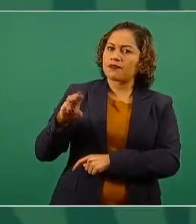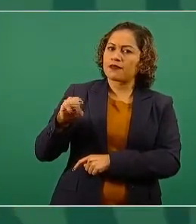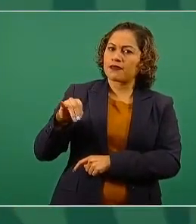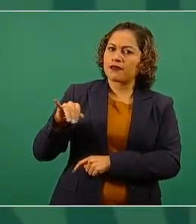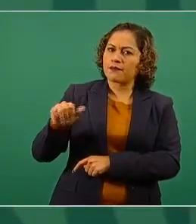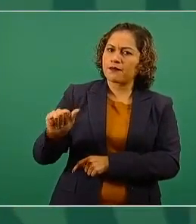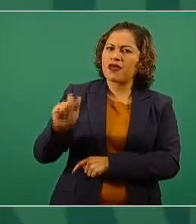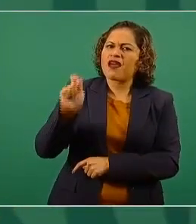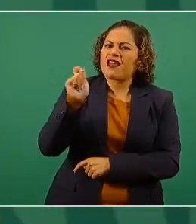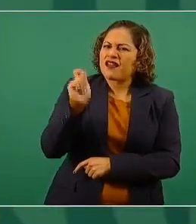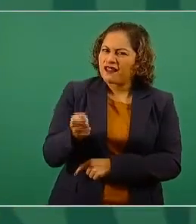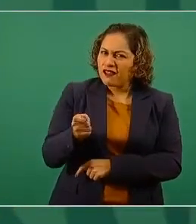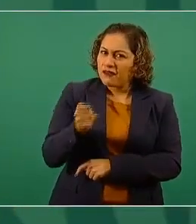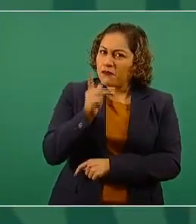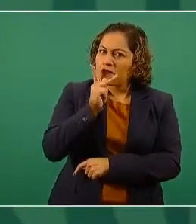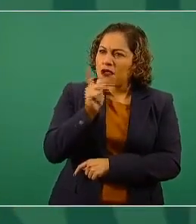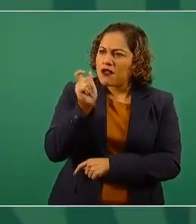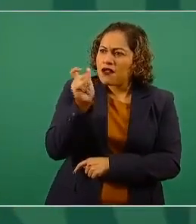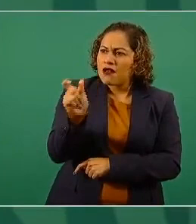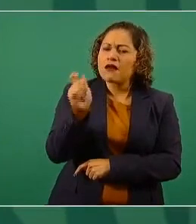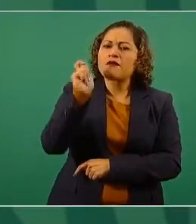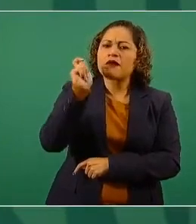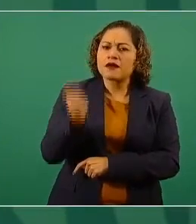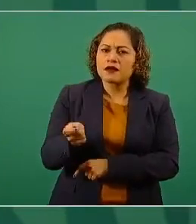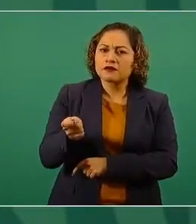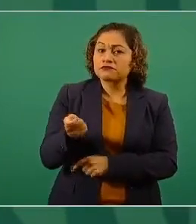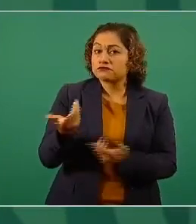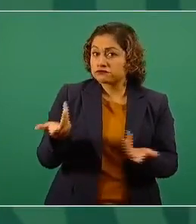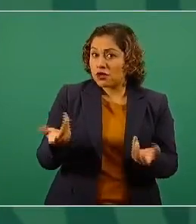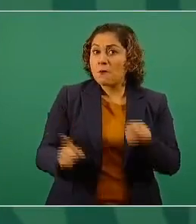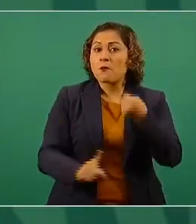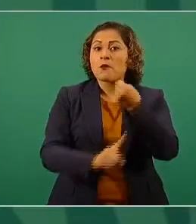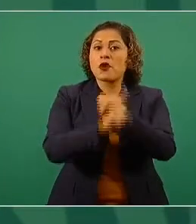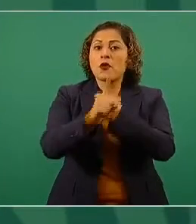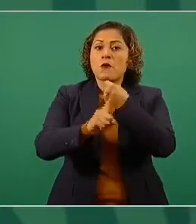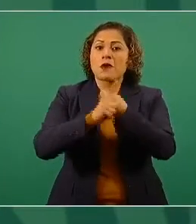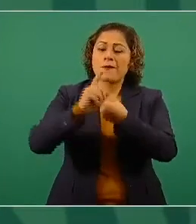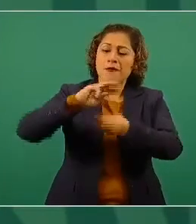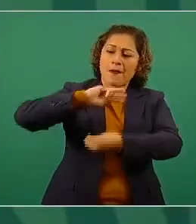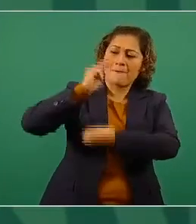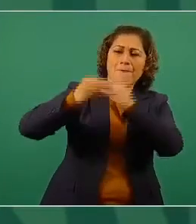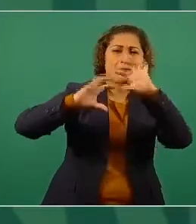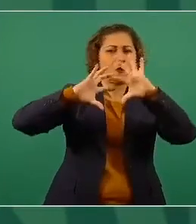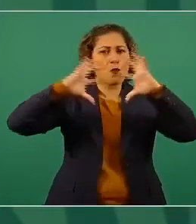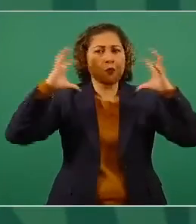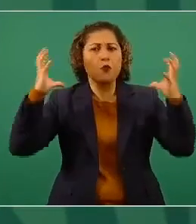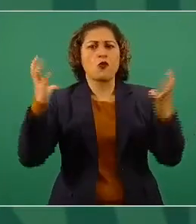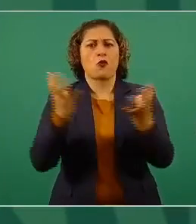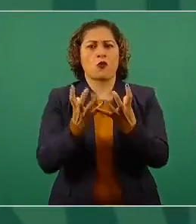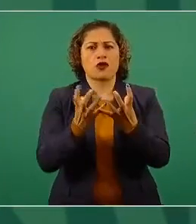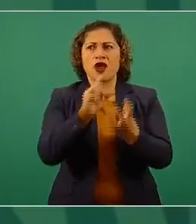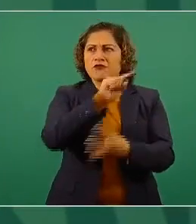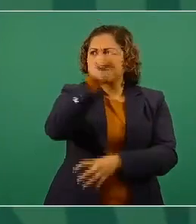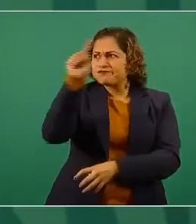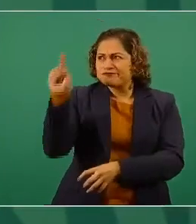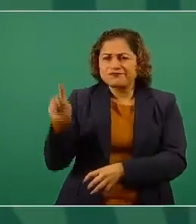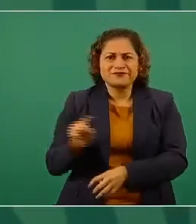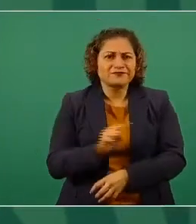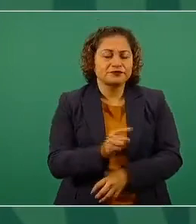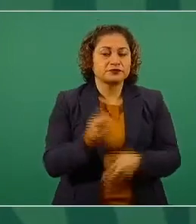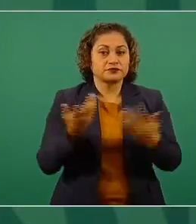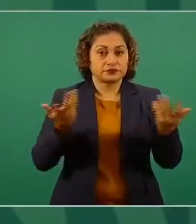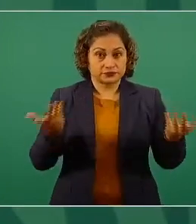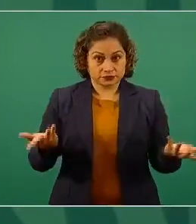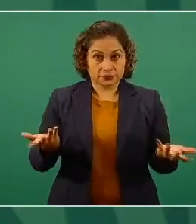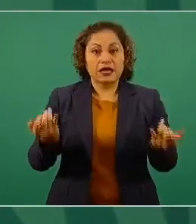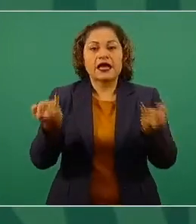una crisis de salud sanitaria mundial. Es lo mismo en este